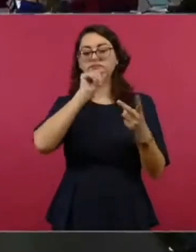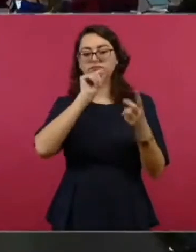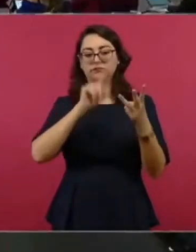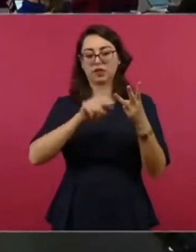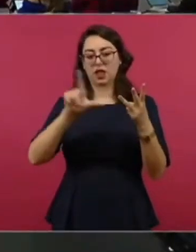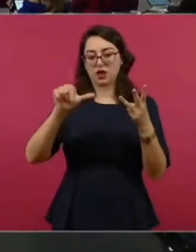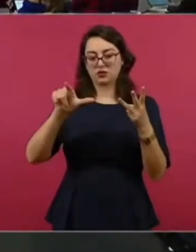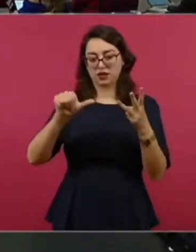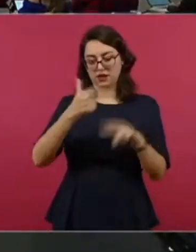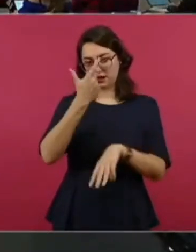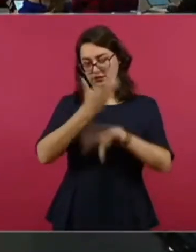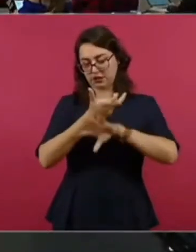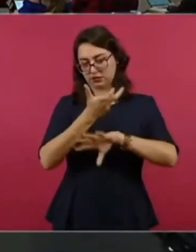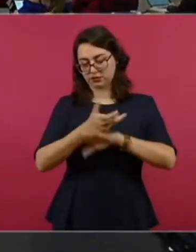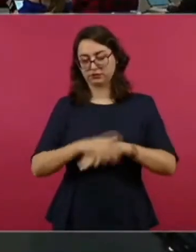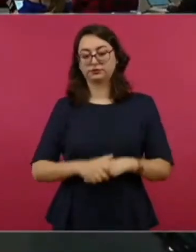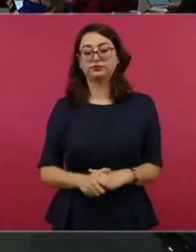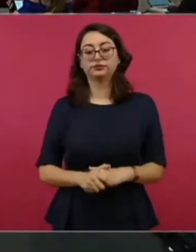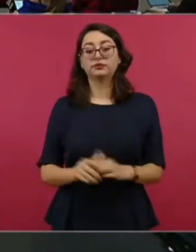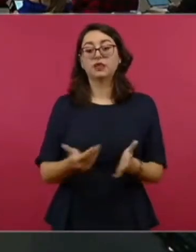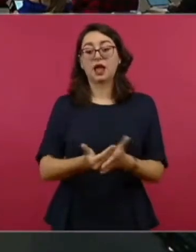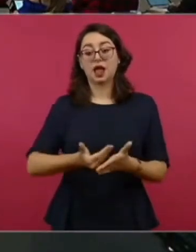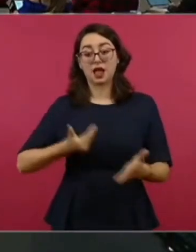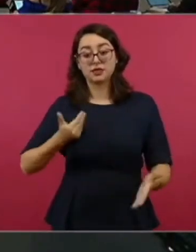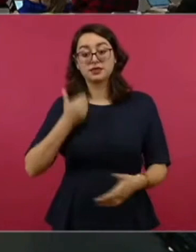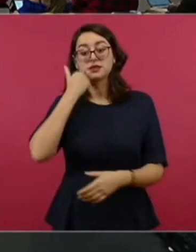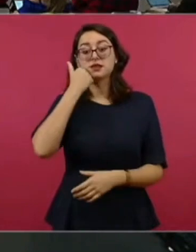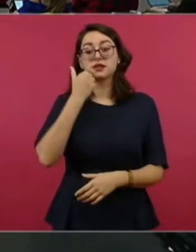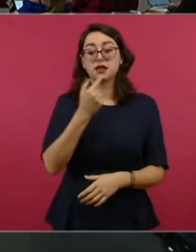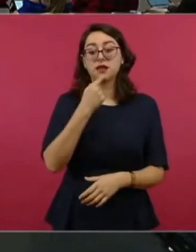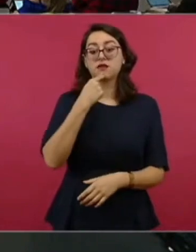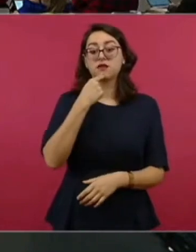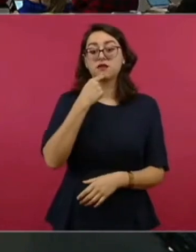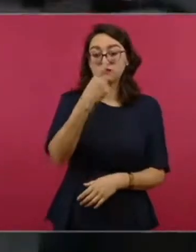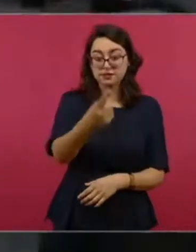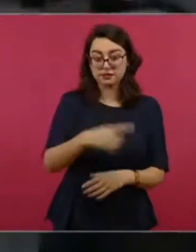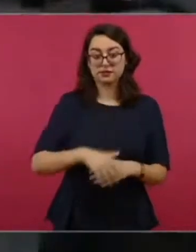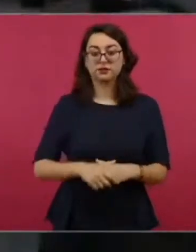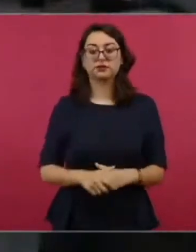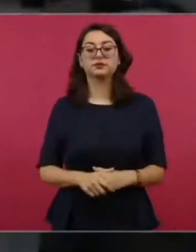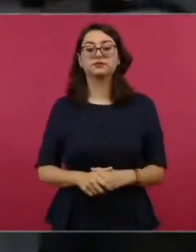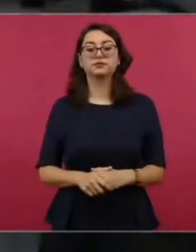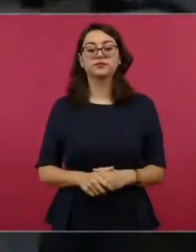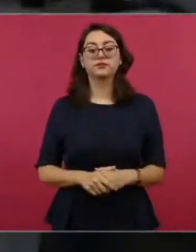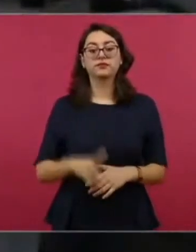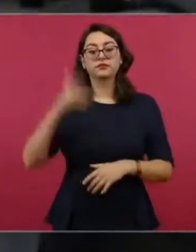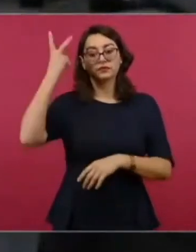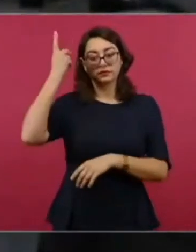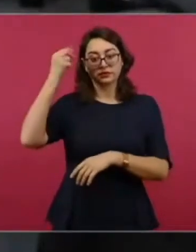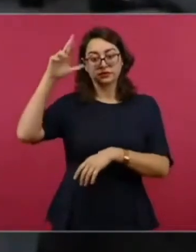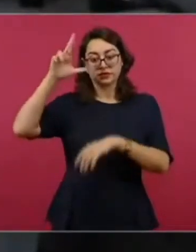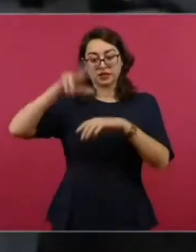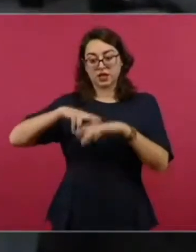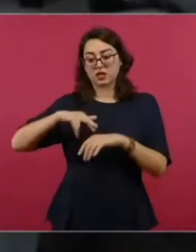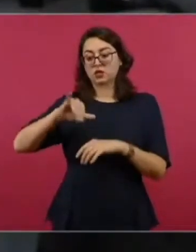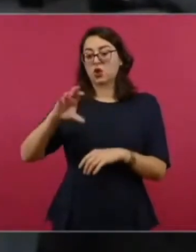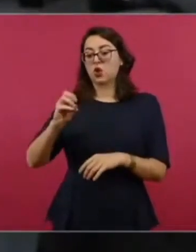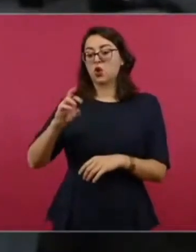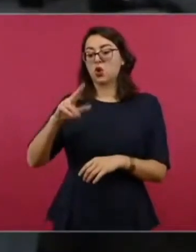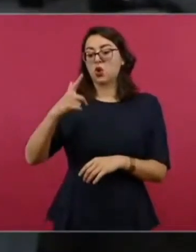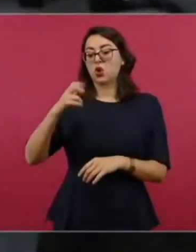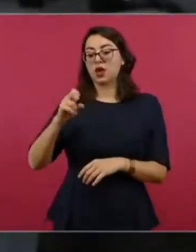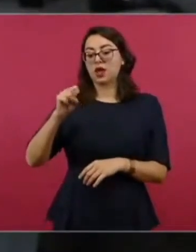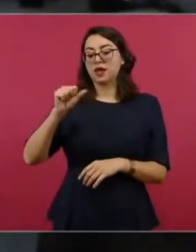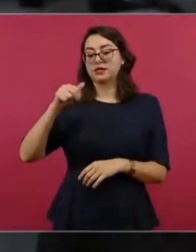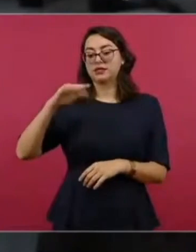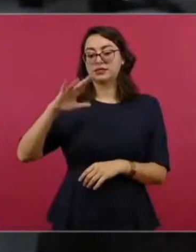Ángeles. Antes que nada, permítame, por favor, expresarle un cordial saludo de parte de nuestro director, que es Jorge Sánchez Caballero,